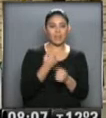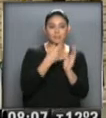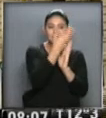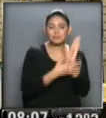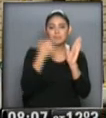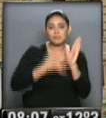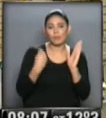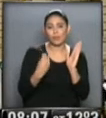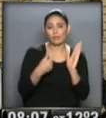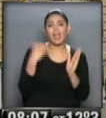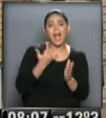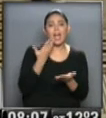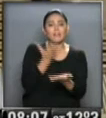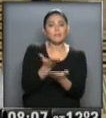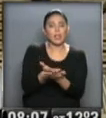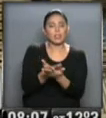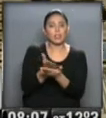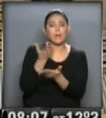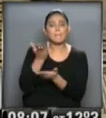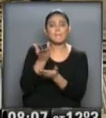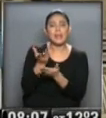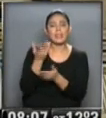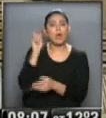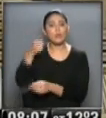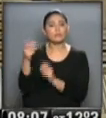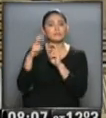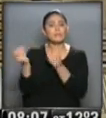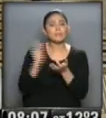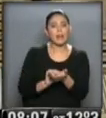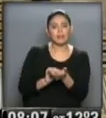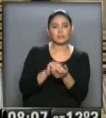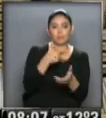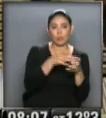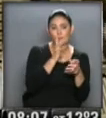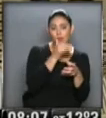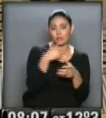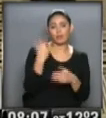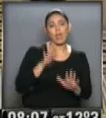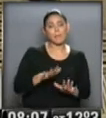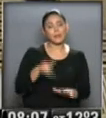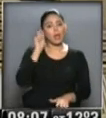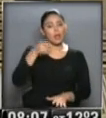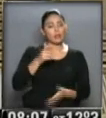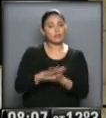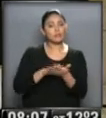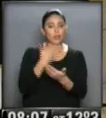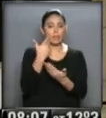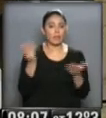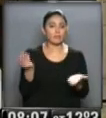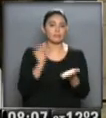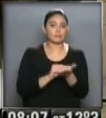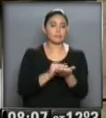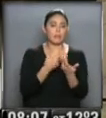integralmente porque hay una medida cautelar que protege al Grupo Clarín y estamos esperando nosotros que la Corte resuelva para poder aplicarlo. En este